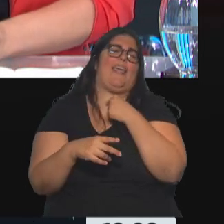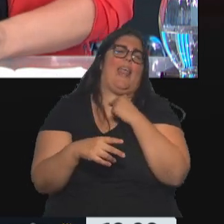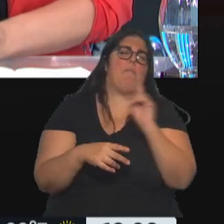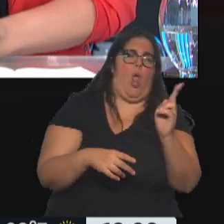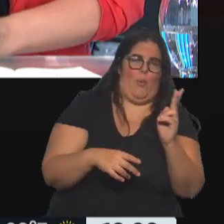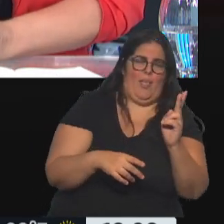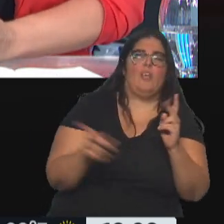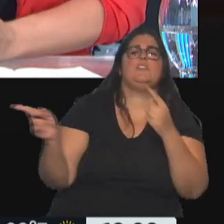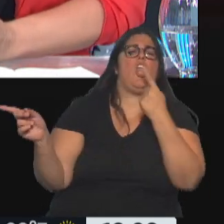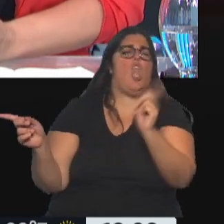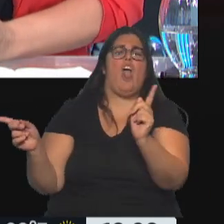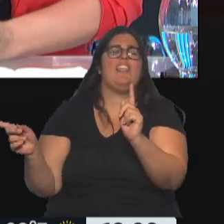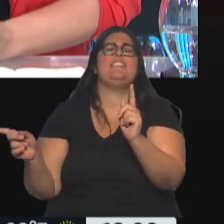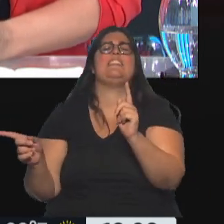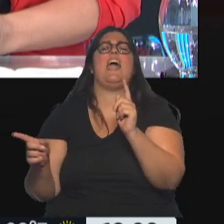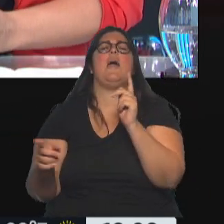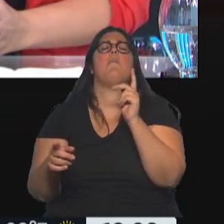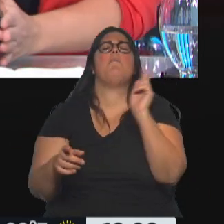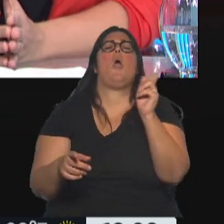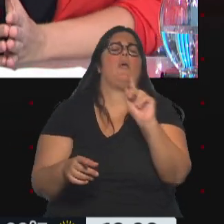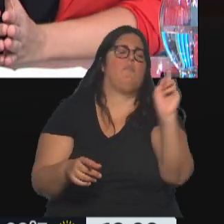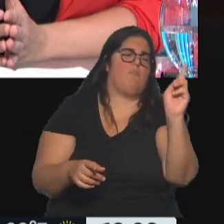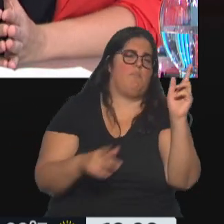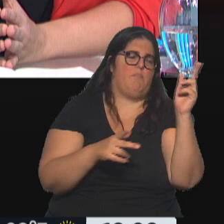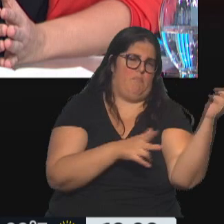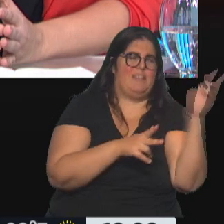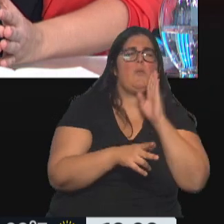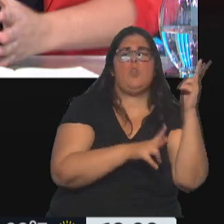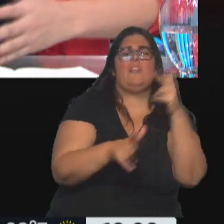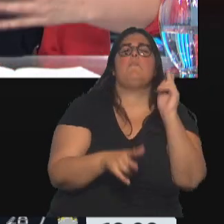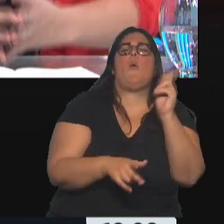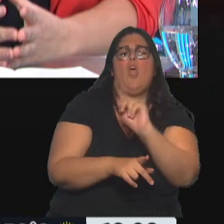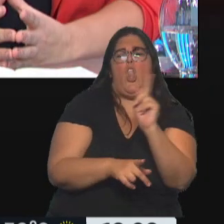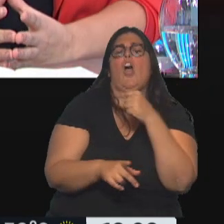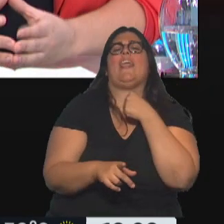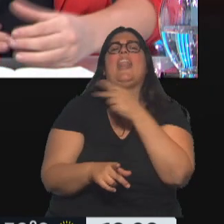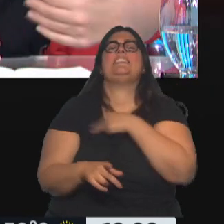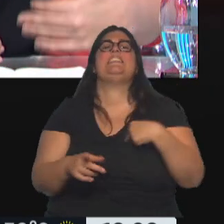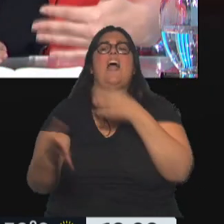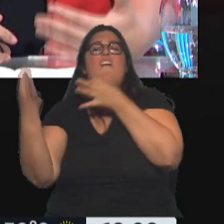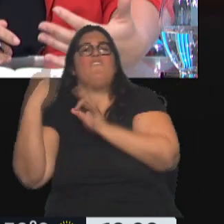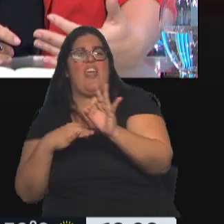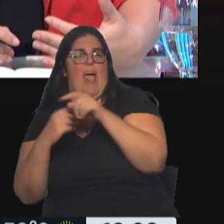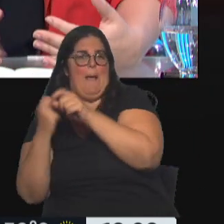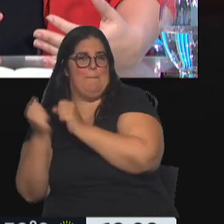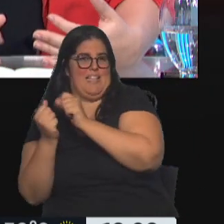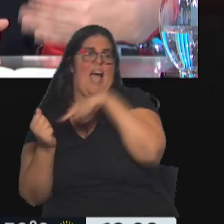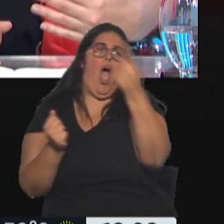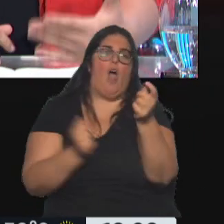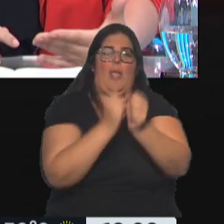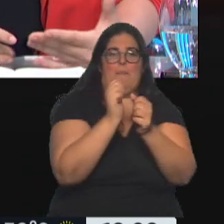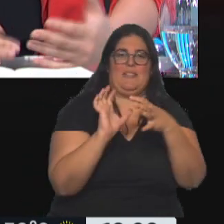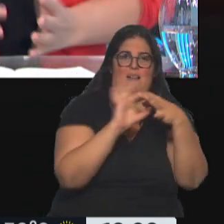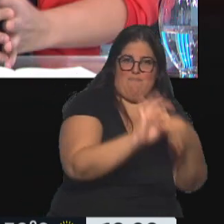no es prohibir, sino que ByteDance, la empresa china, lo venda a una empresa estadounidense o una empresa que Estados Unidos le dé